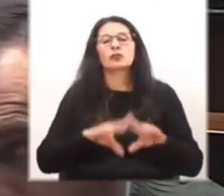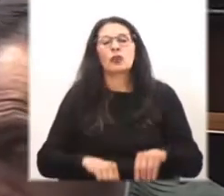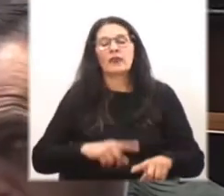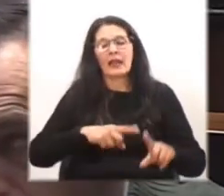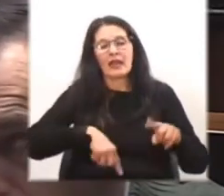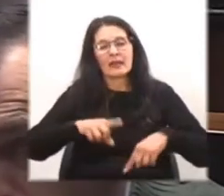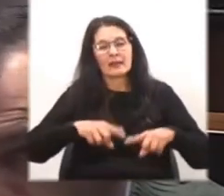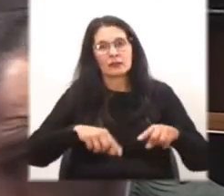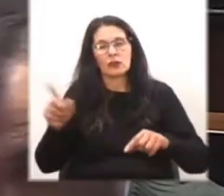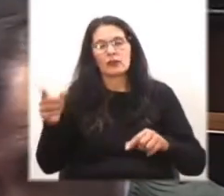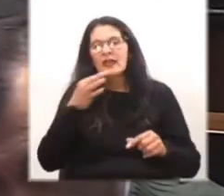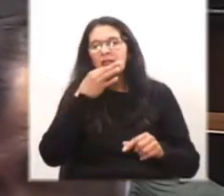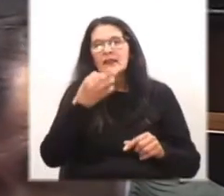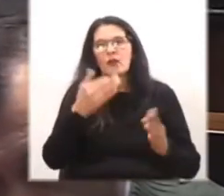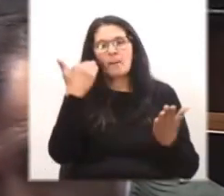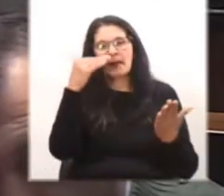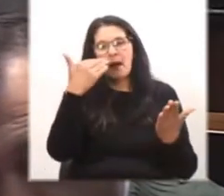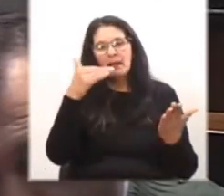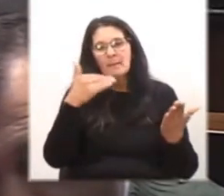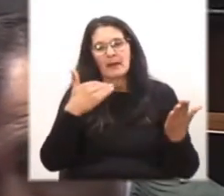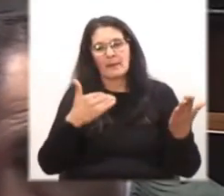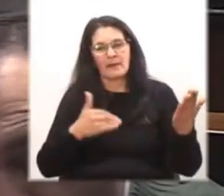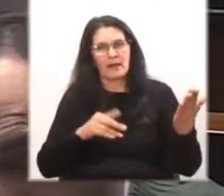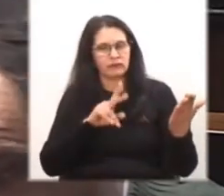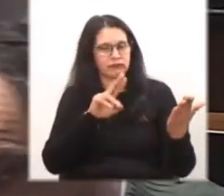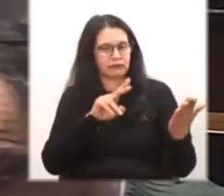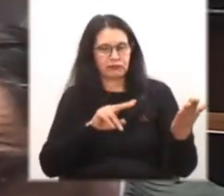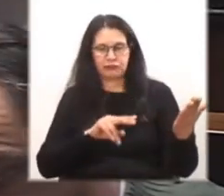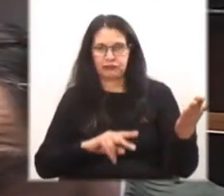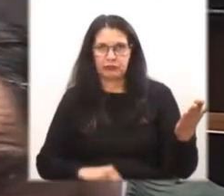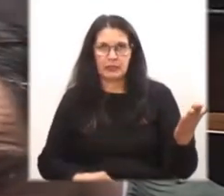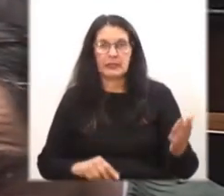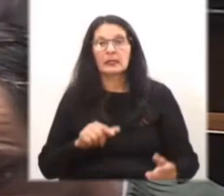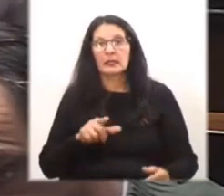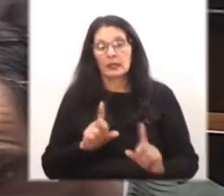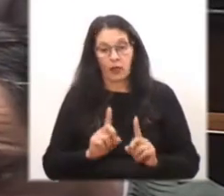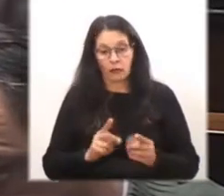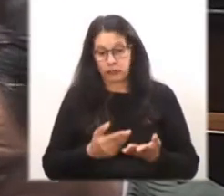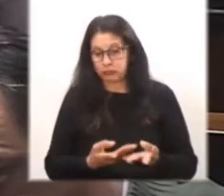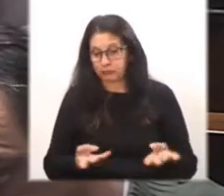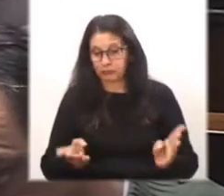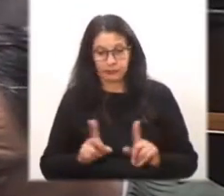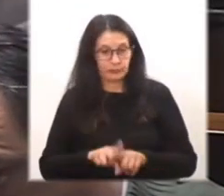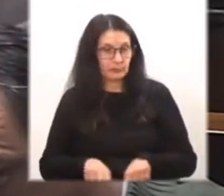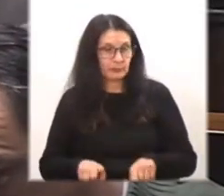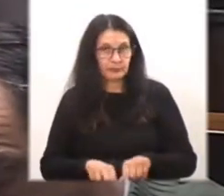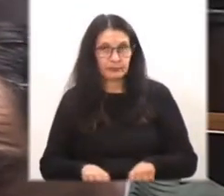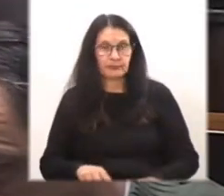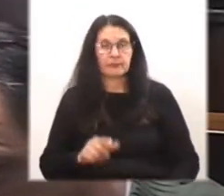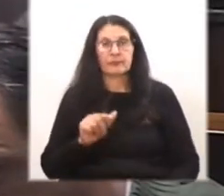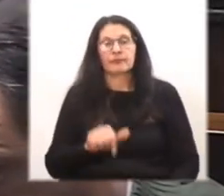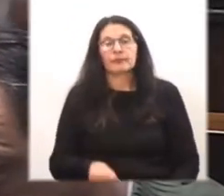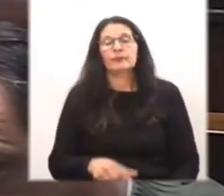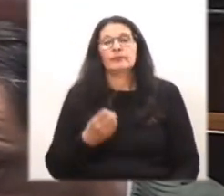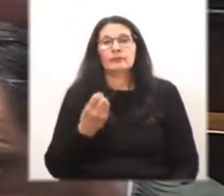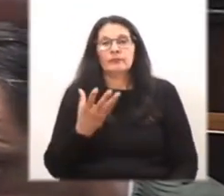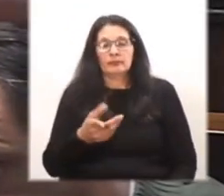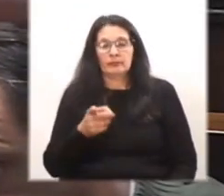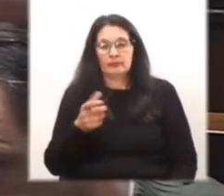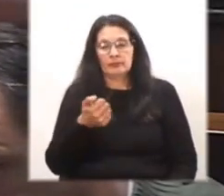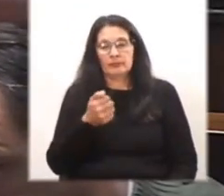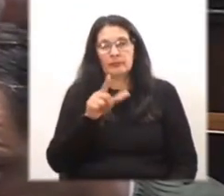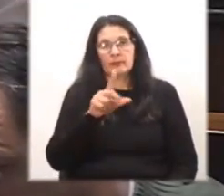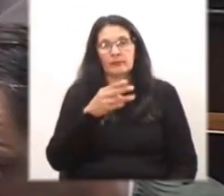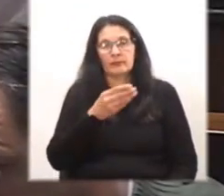había marcado. Y sigue estando sobre la mesa la candidatura de Albizu a